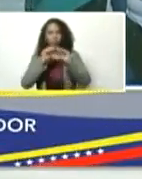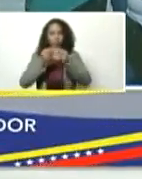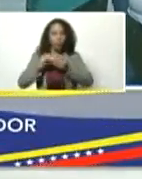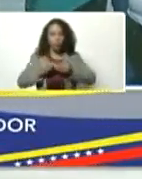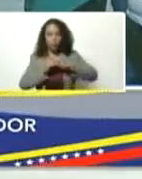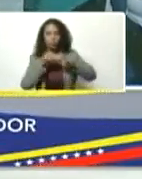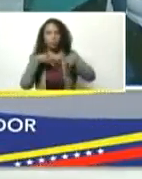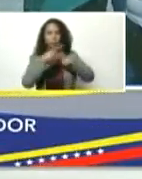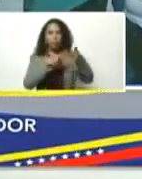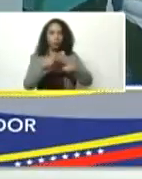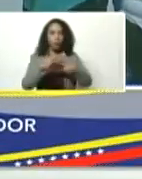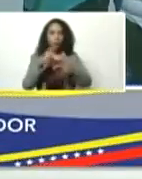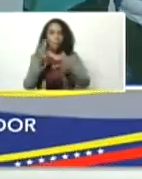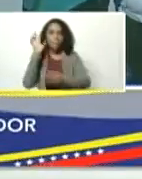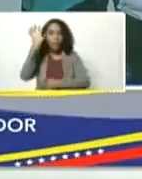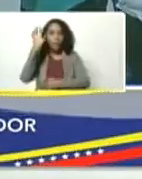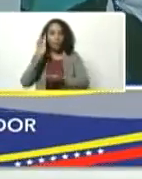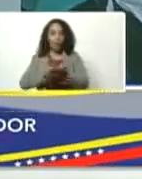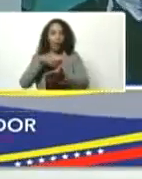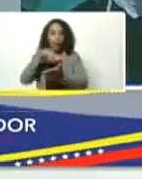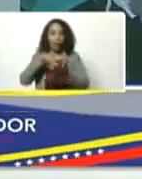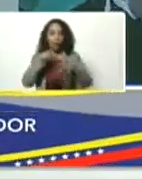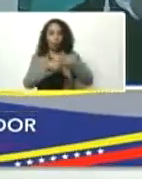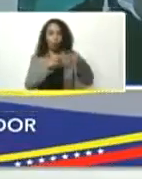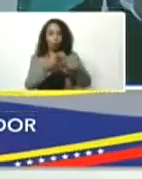se levanta es produciendo.